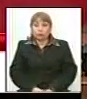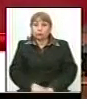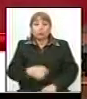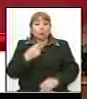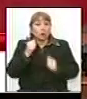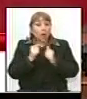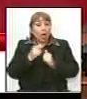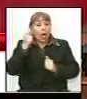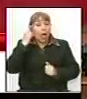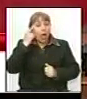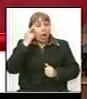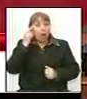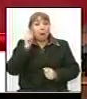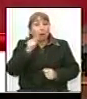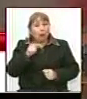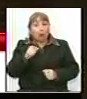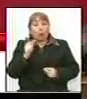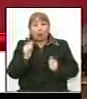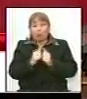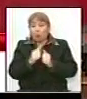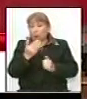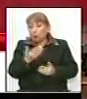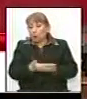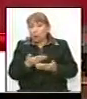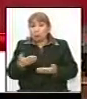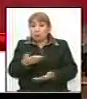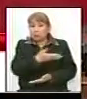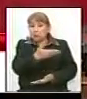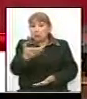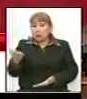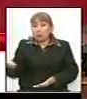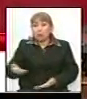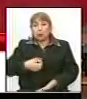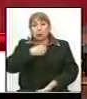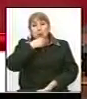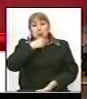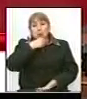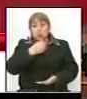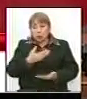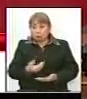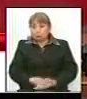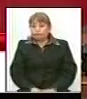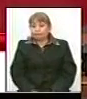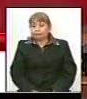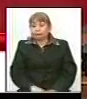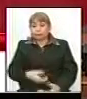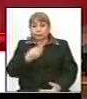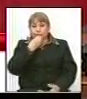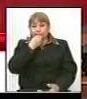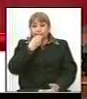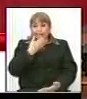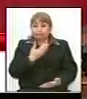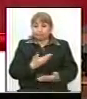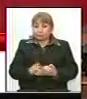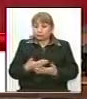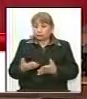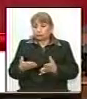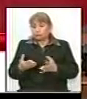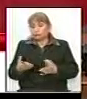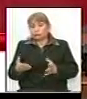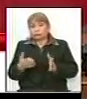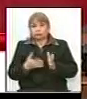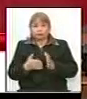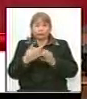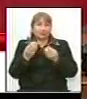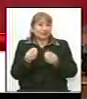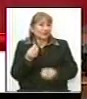ese criterio dicen, pero si ya tenemos aquí en mi servicio, mira, la mayoría son adultos mayores. No, más bien me dice este congresista, me